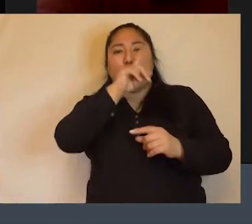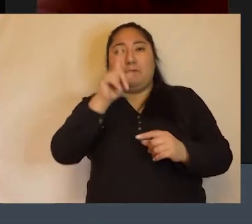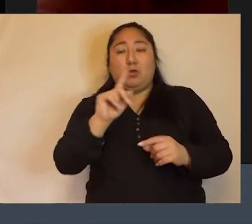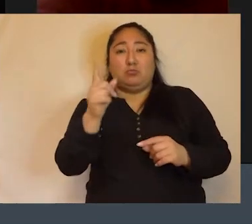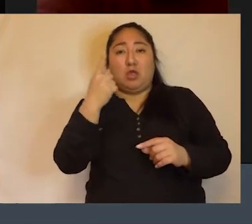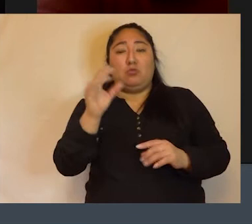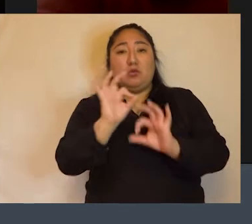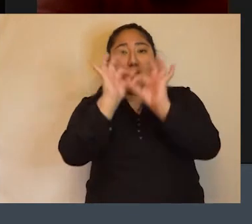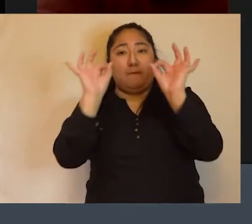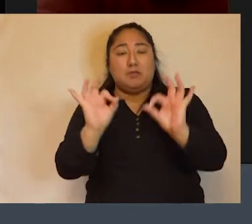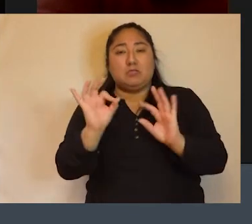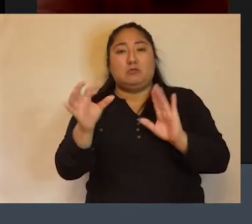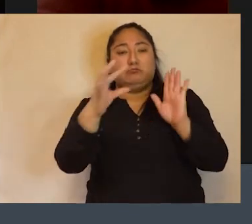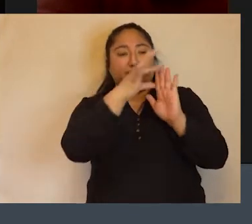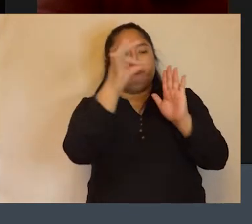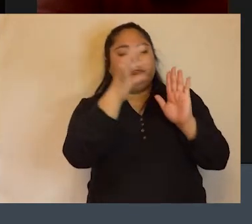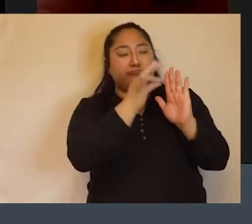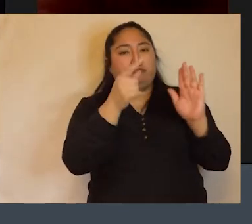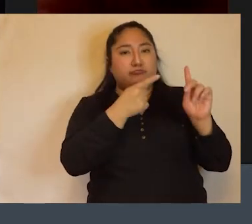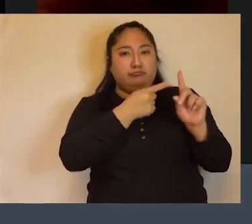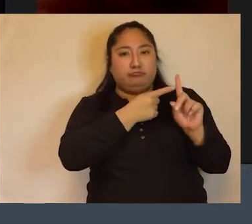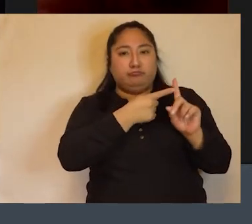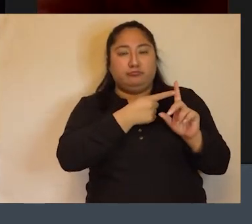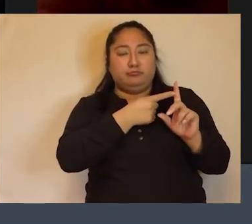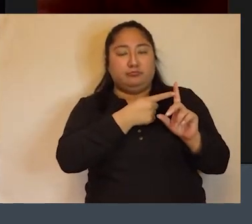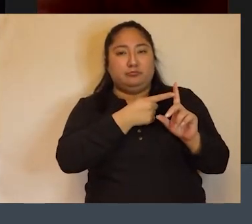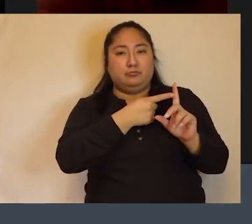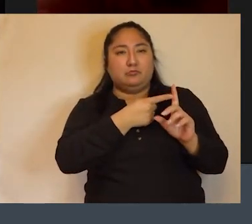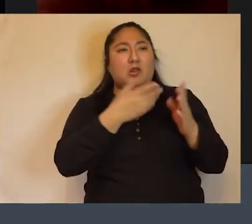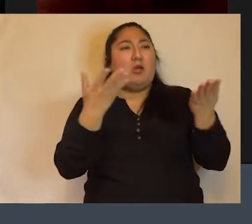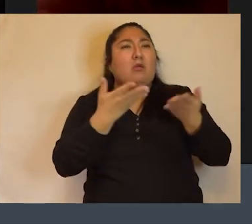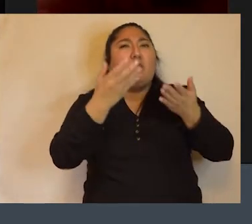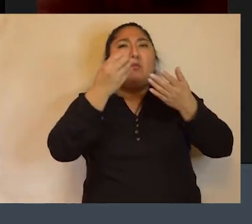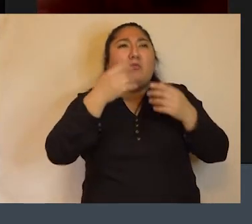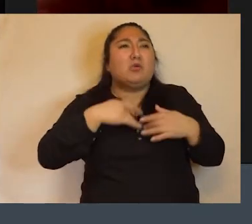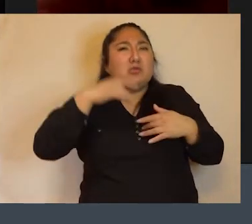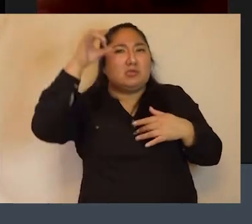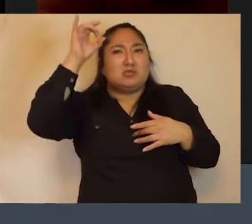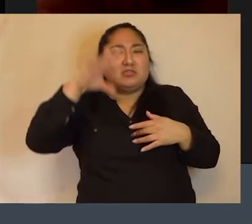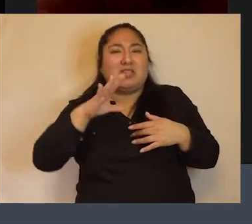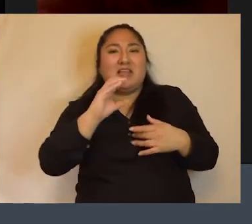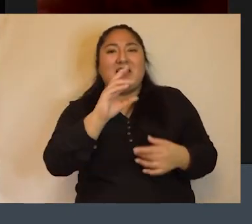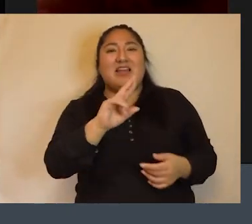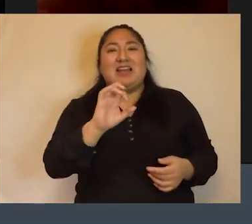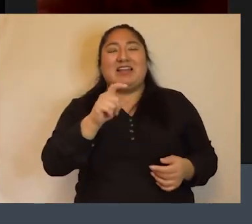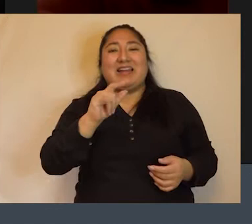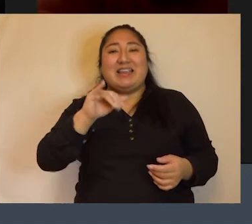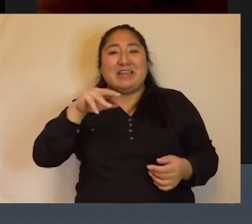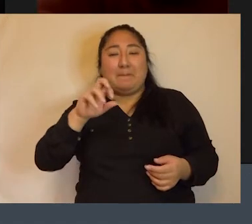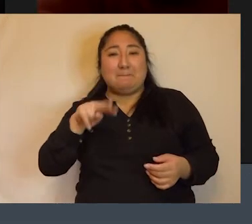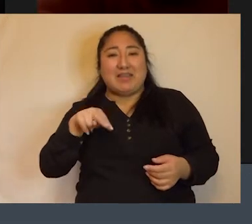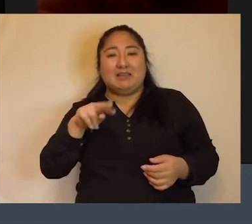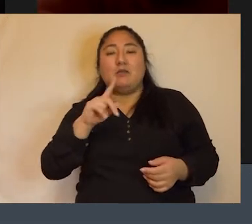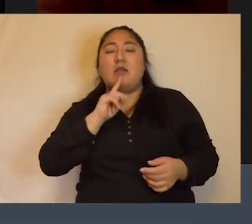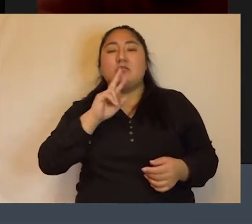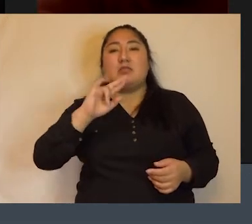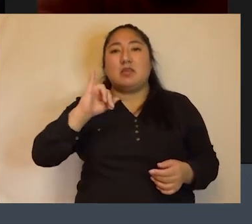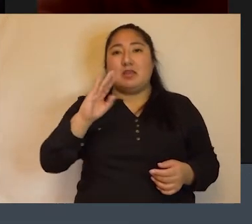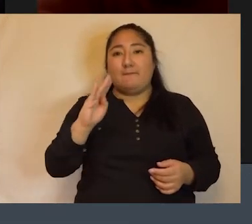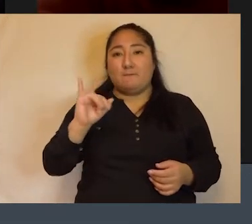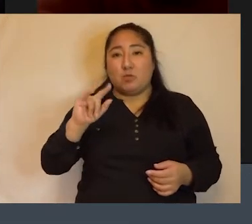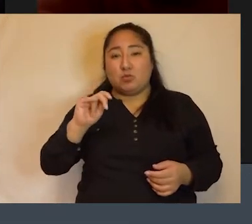preguntas, pero una de ellas me parece que es muy clave. Dice, ¿cómo puedo saber si estoy en régimen tributario mayor o menor